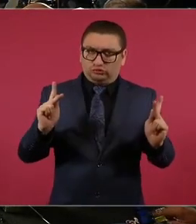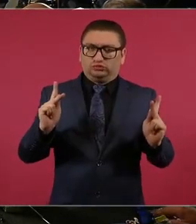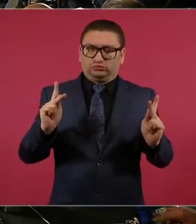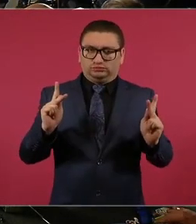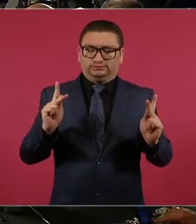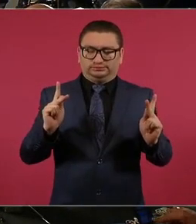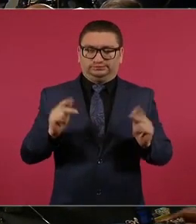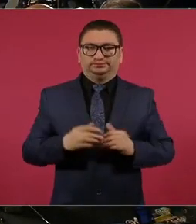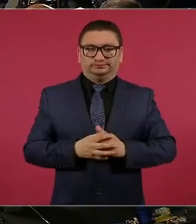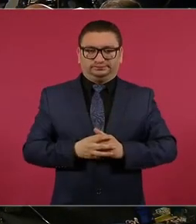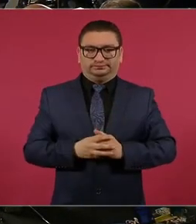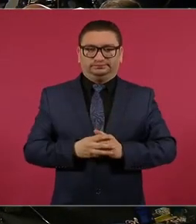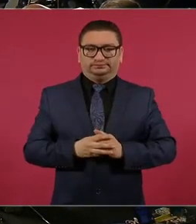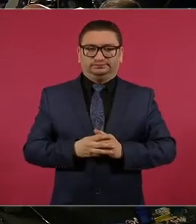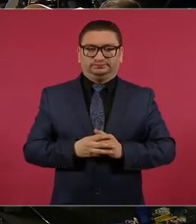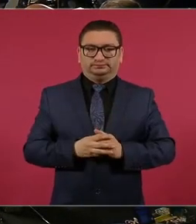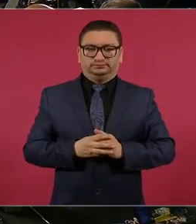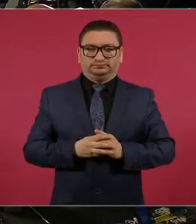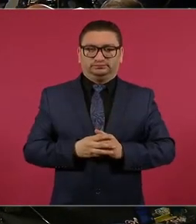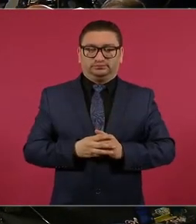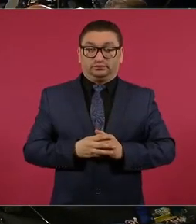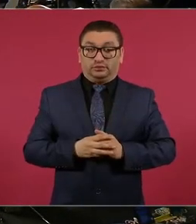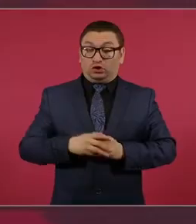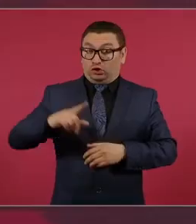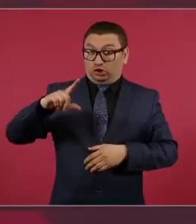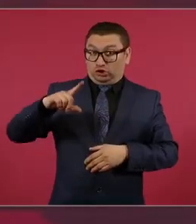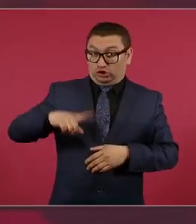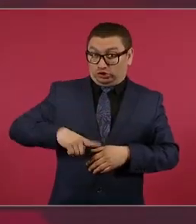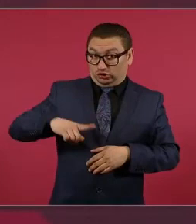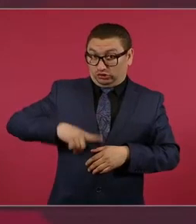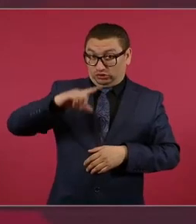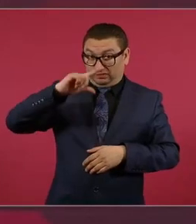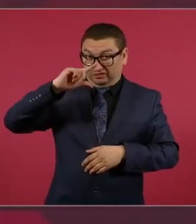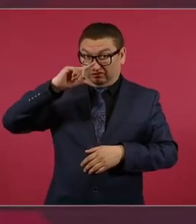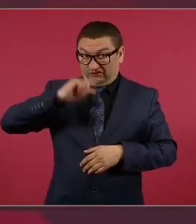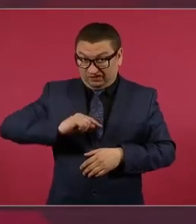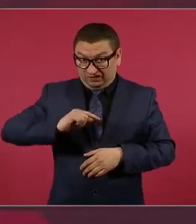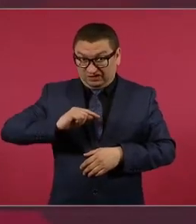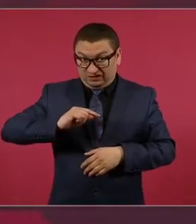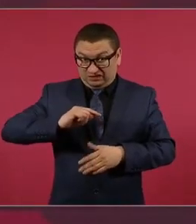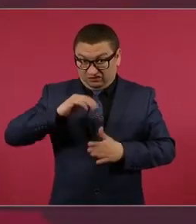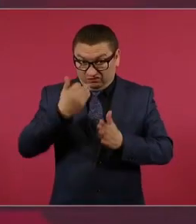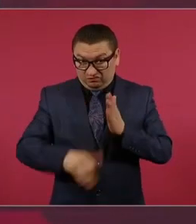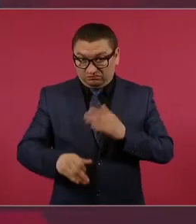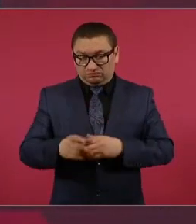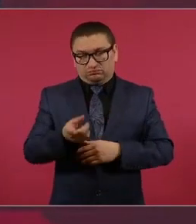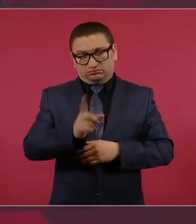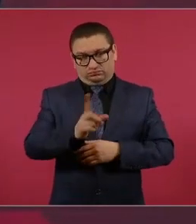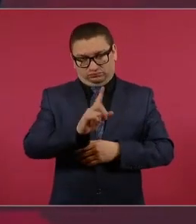todos no incumple con su responsabilidad